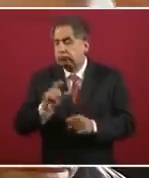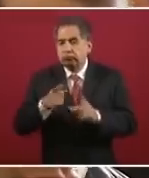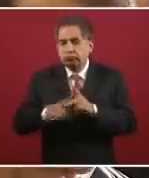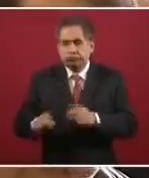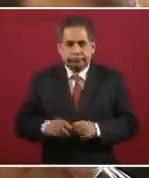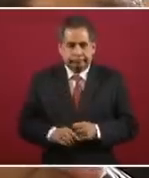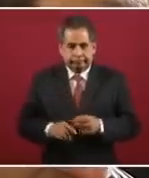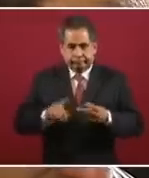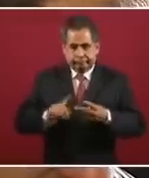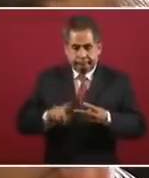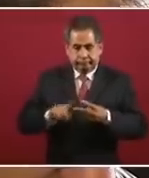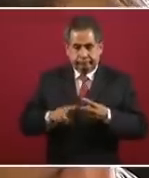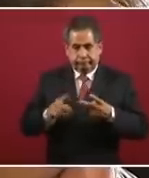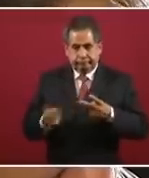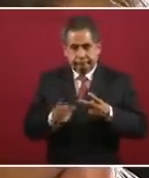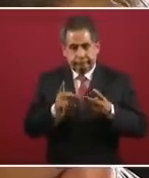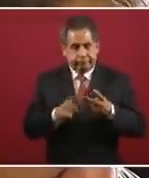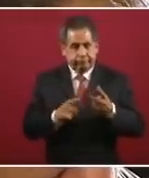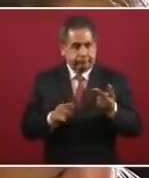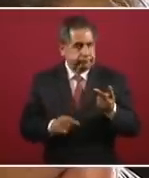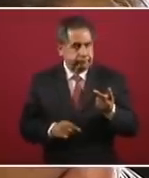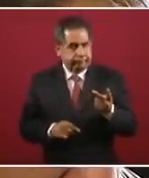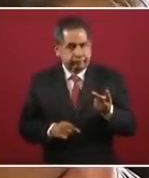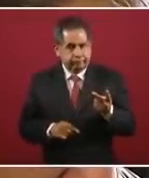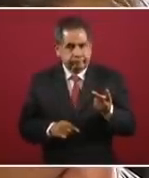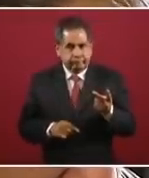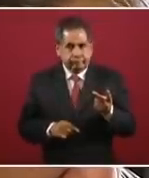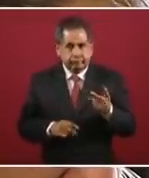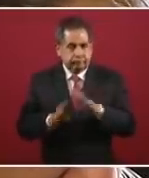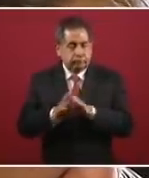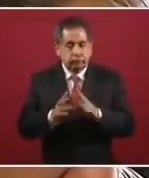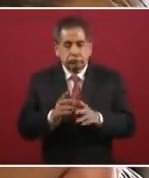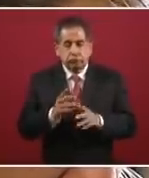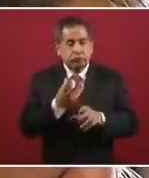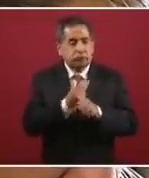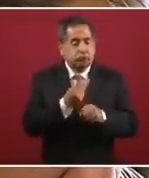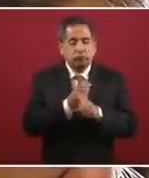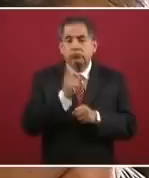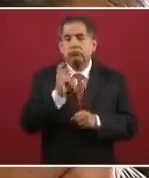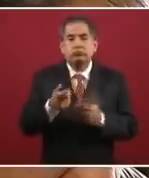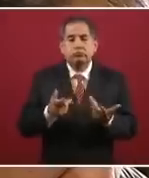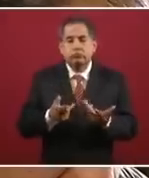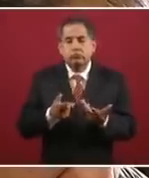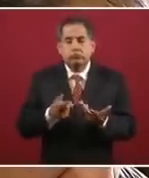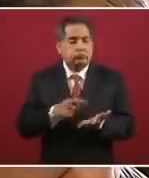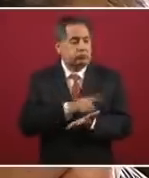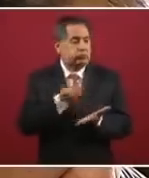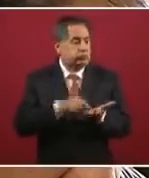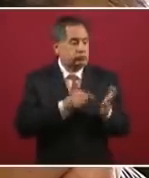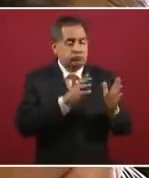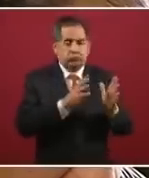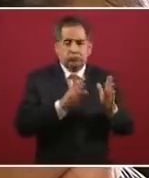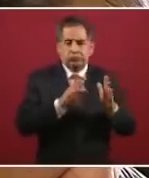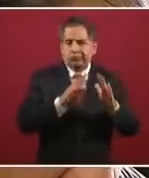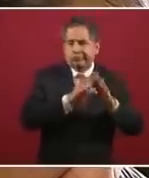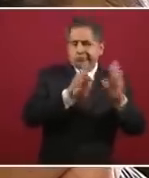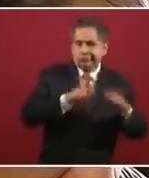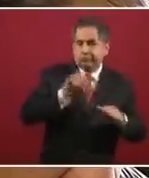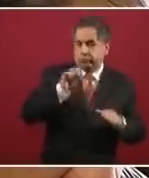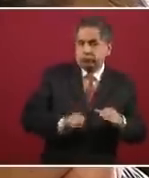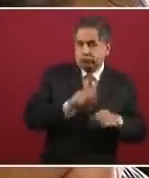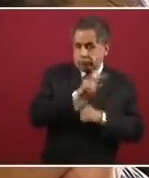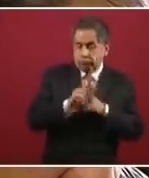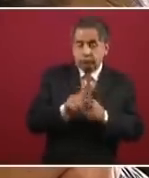La segunda pregunta, pues, va encaminada a la reparación y recuperación de espacios en los albergues al sur del país,